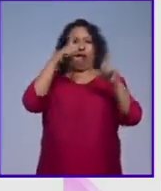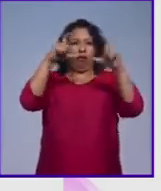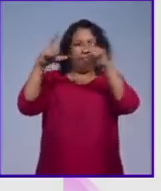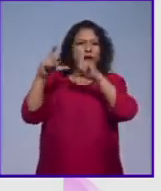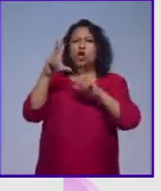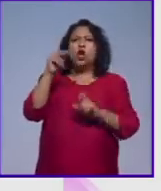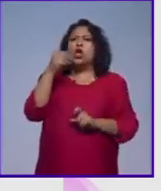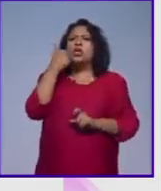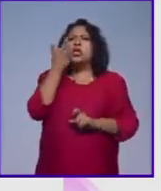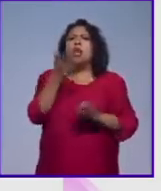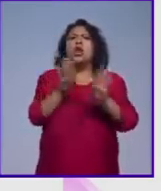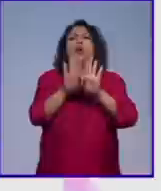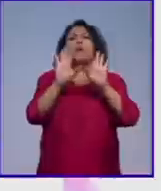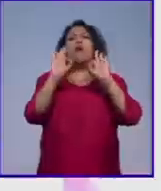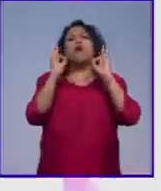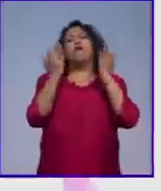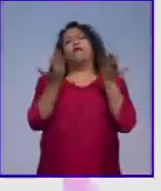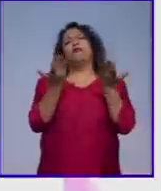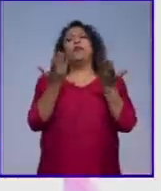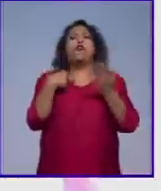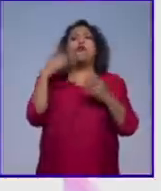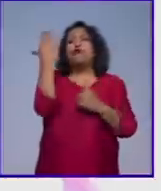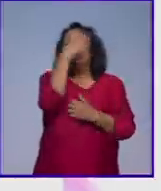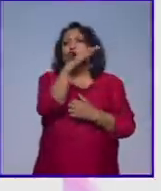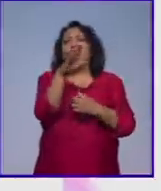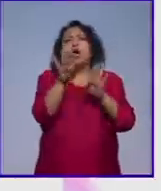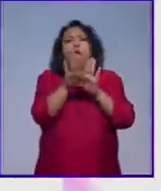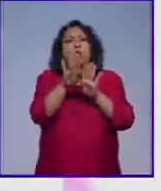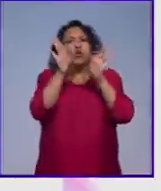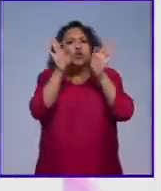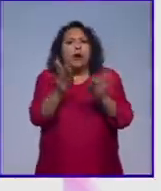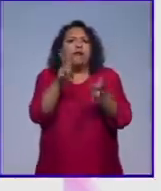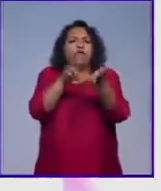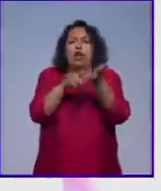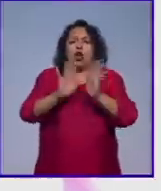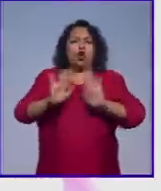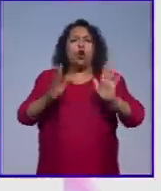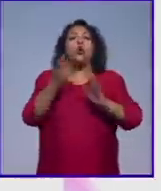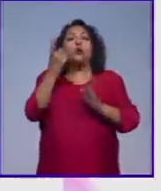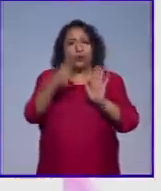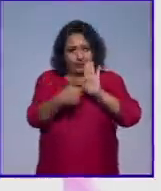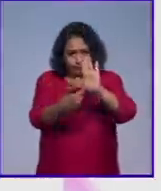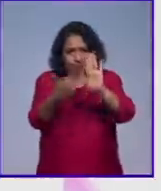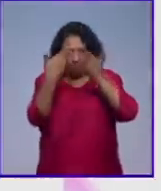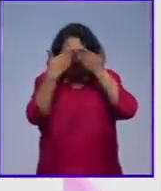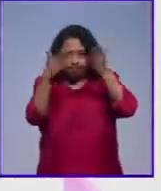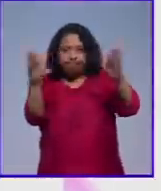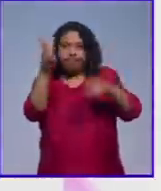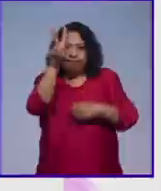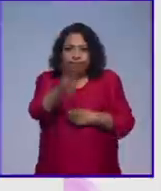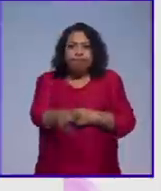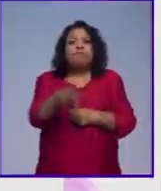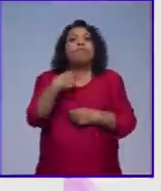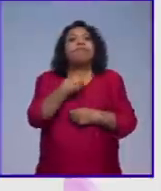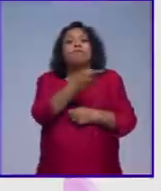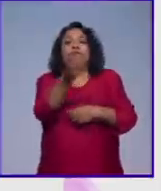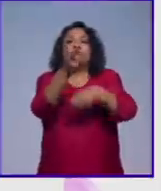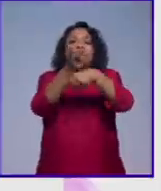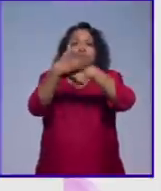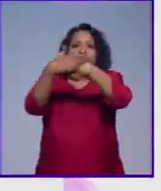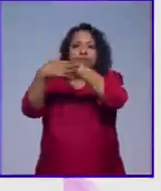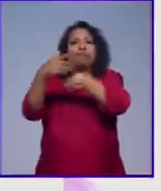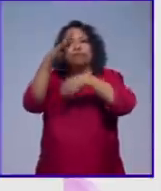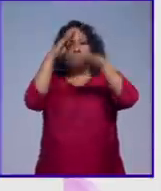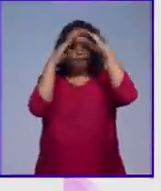no pretenden hacer de la fotografía un instrumento ético, sino más bien visibilizar una realidad y exhortar con ello a